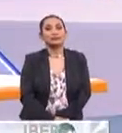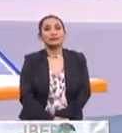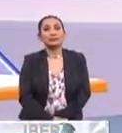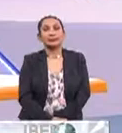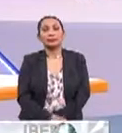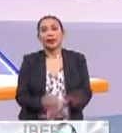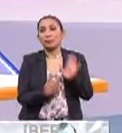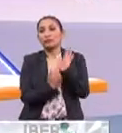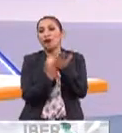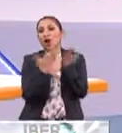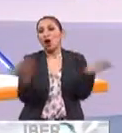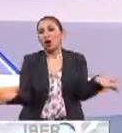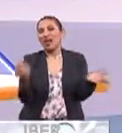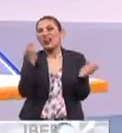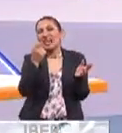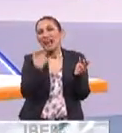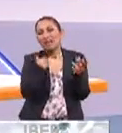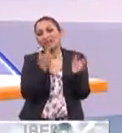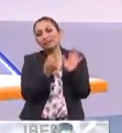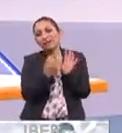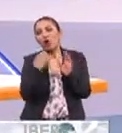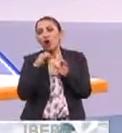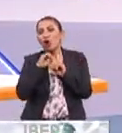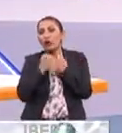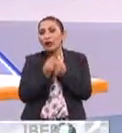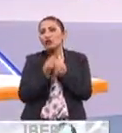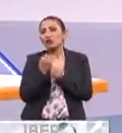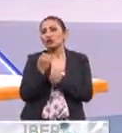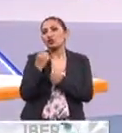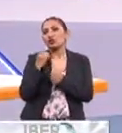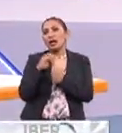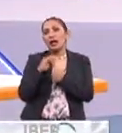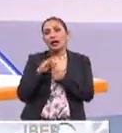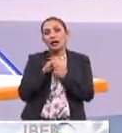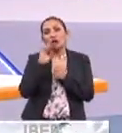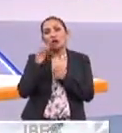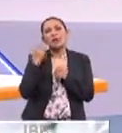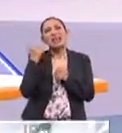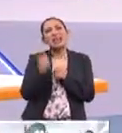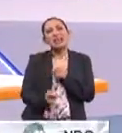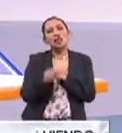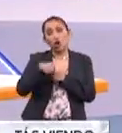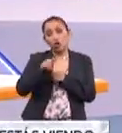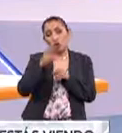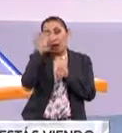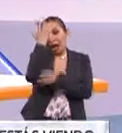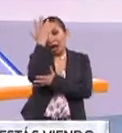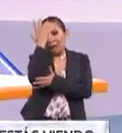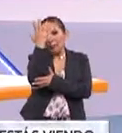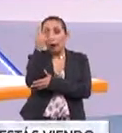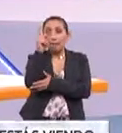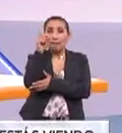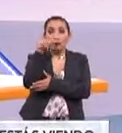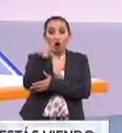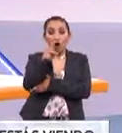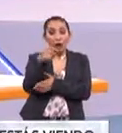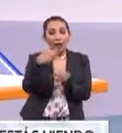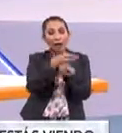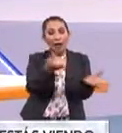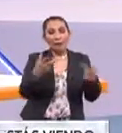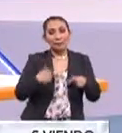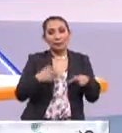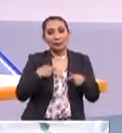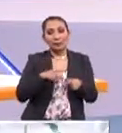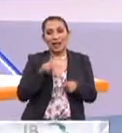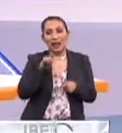Y le presentamos ahora una cápsula que nos envía la Organización de las Naciones Unidas sobre las ventajas que el árbol de Bong le da a los